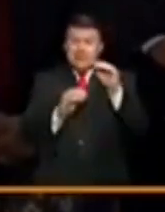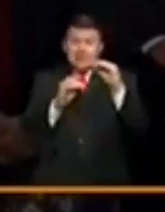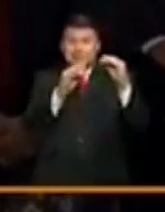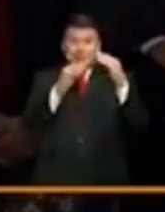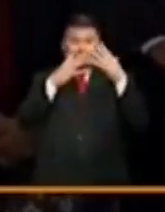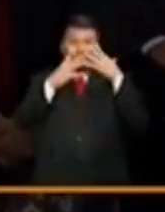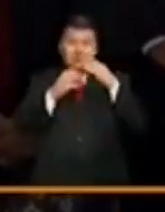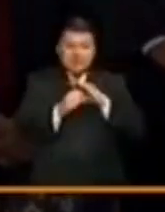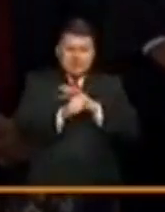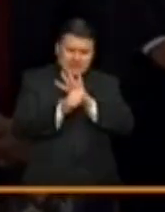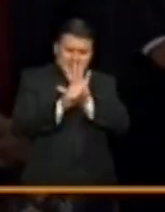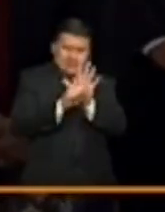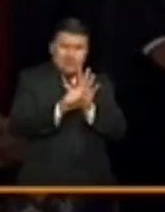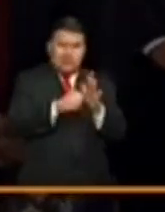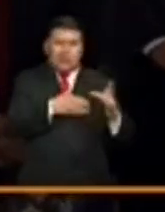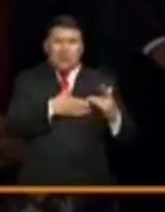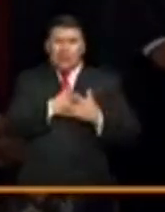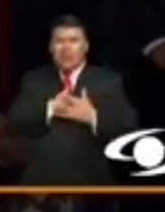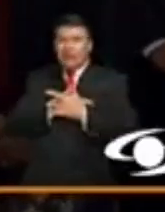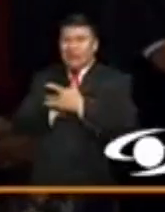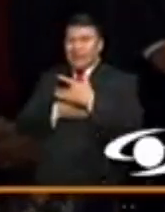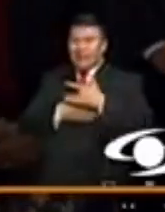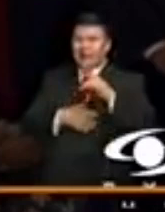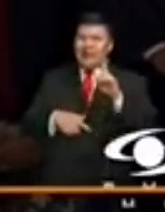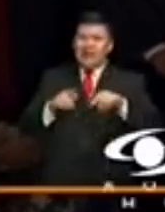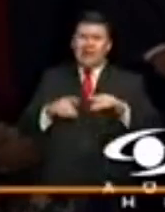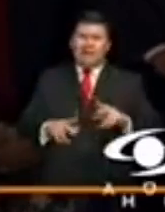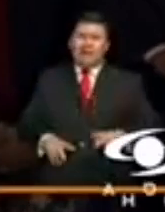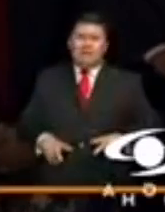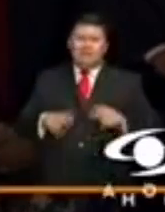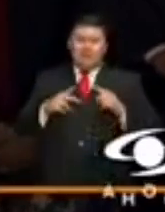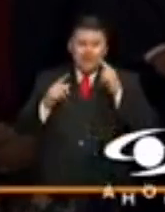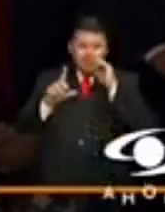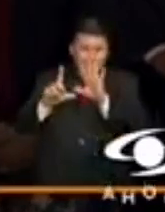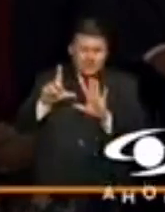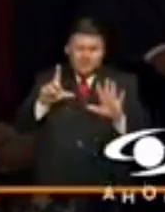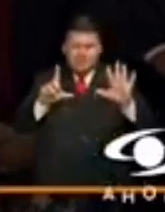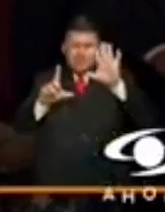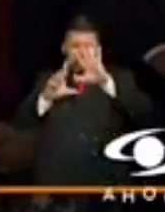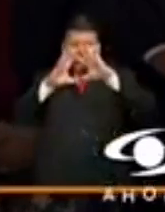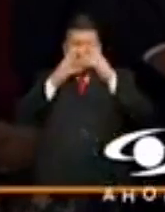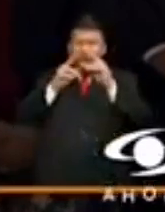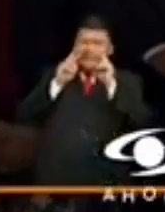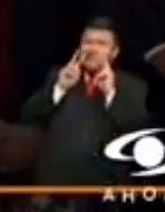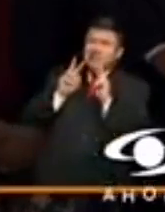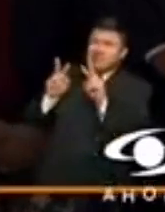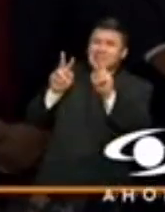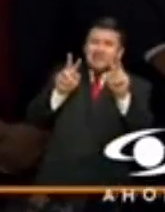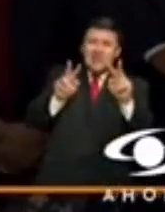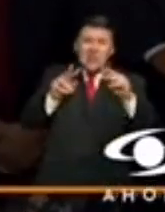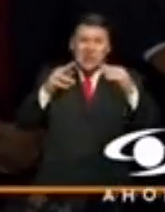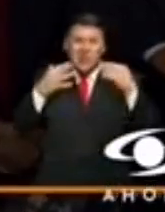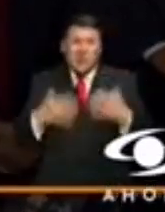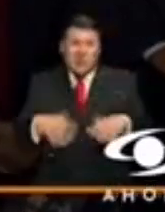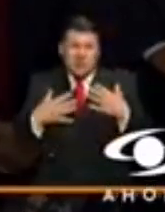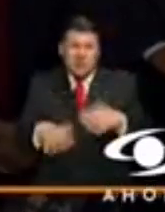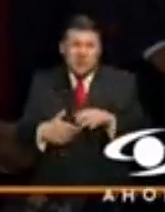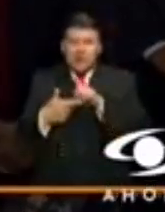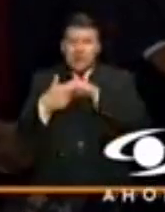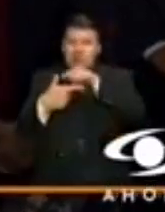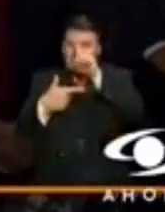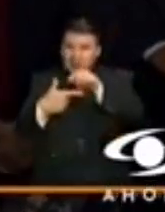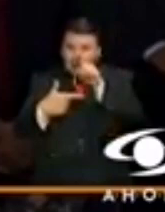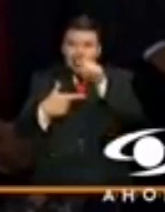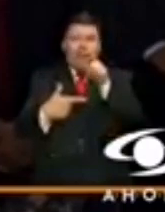del coronavirus ha tocado nuestras vidas. Vemos imágenes de muchos lugares del mundo. Notamos que hay conteos